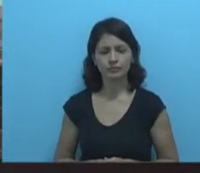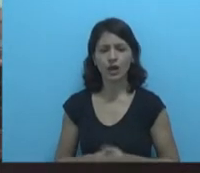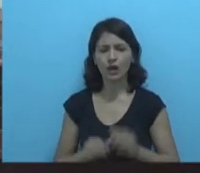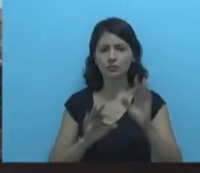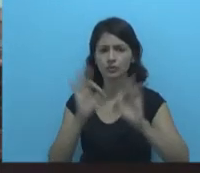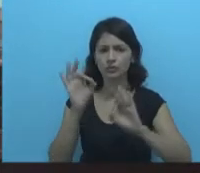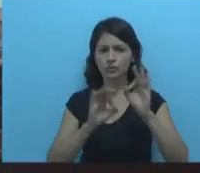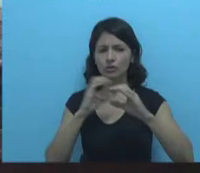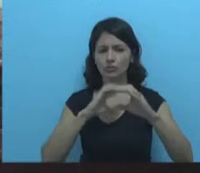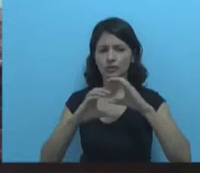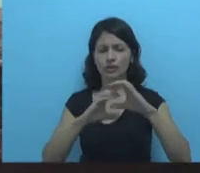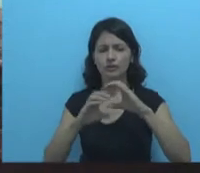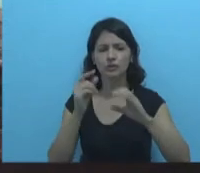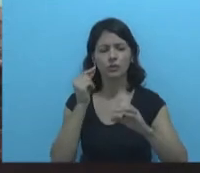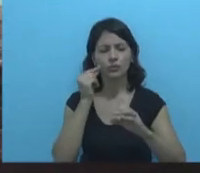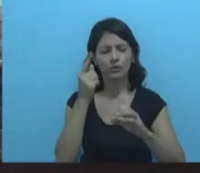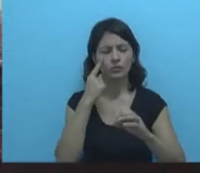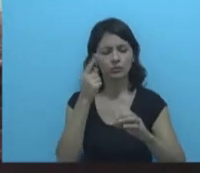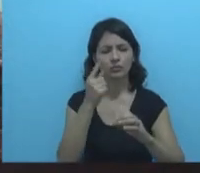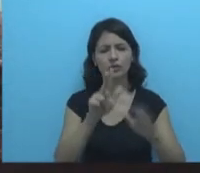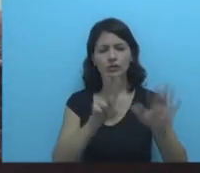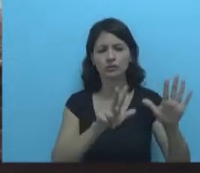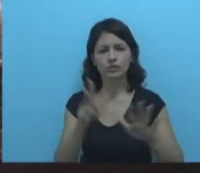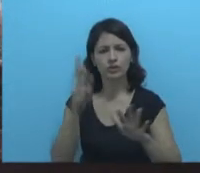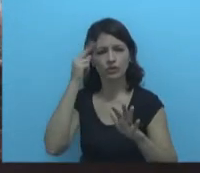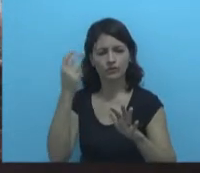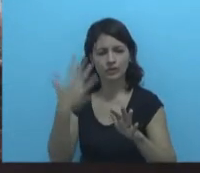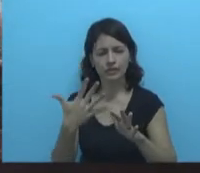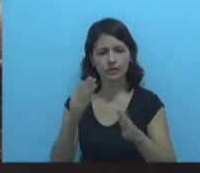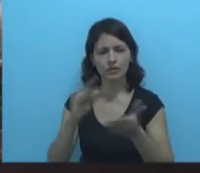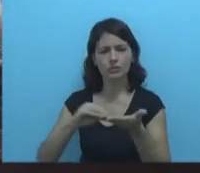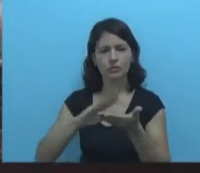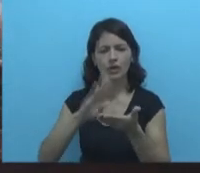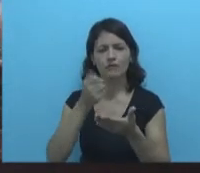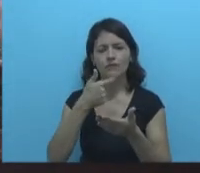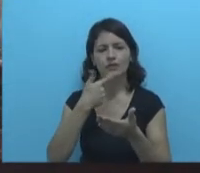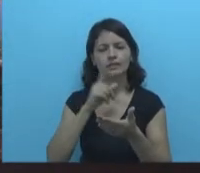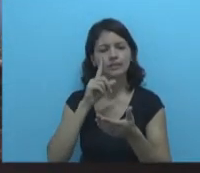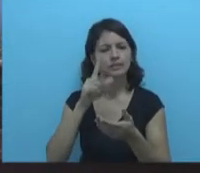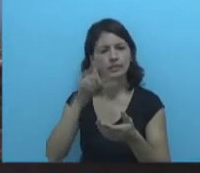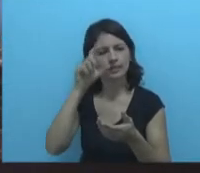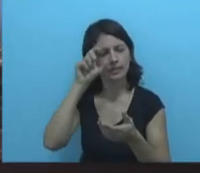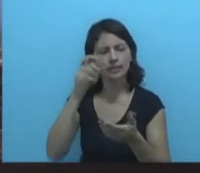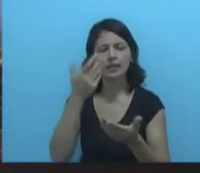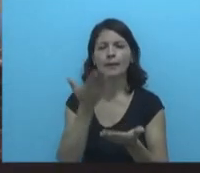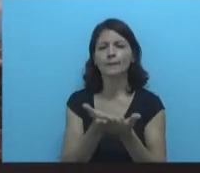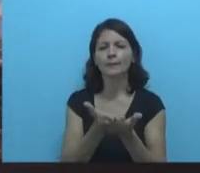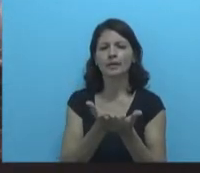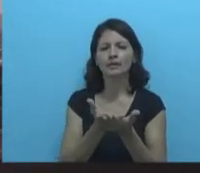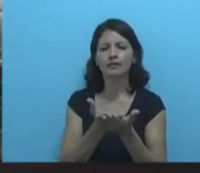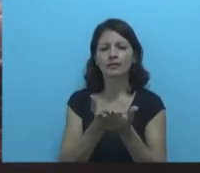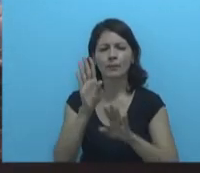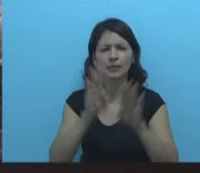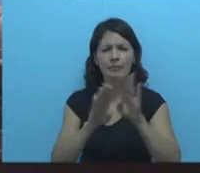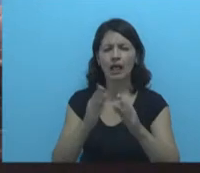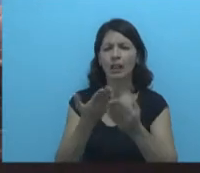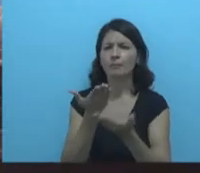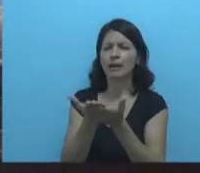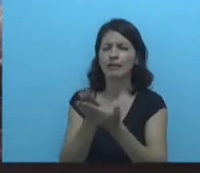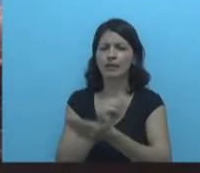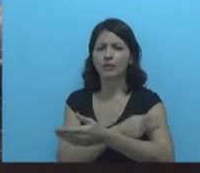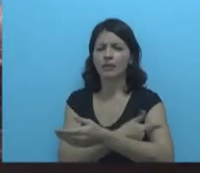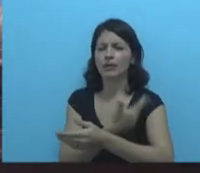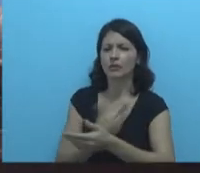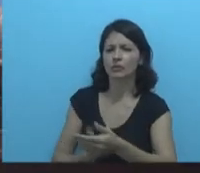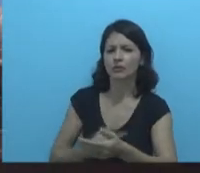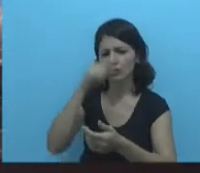de comunicación 41.895, el diputado Basile, por el cual se solicita disponga gestionar ante el Poder Ejecutivo Nacional